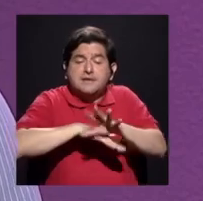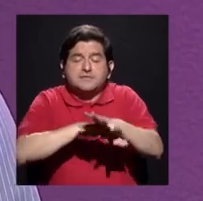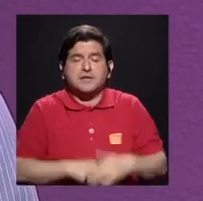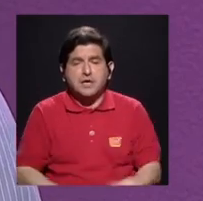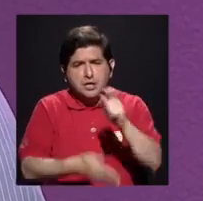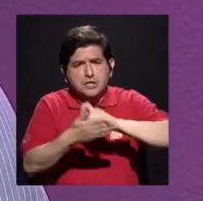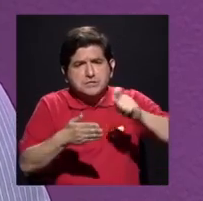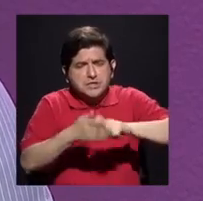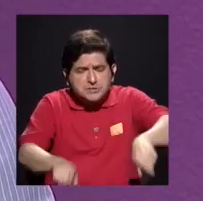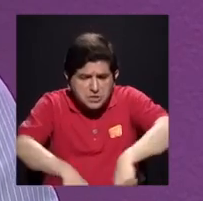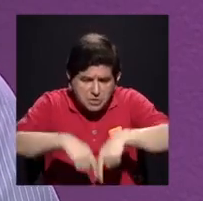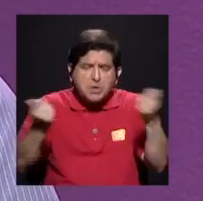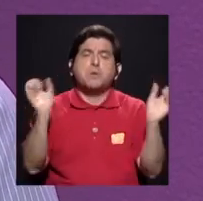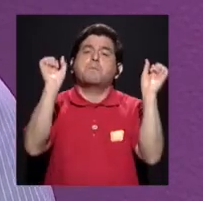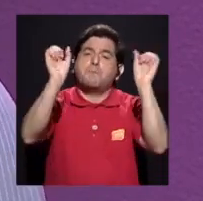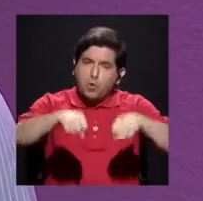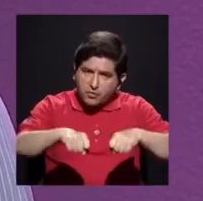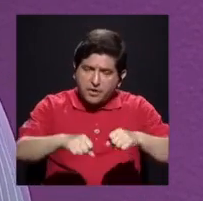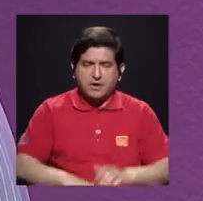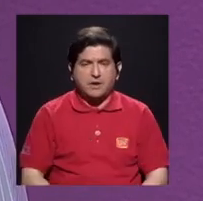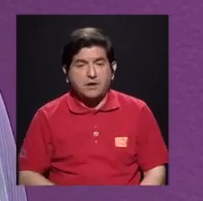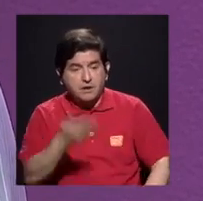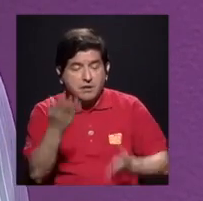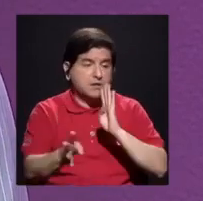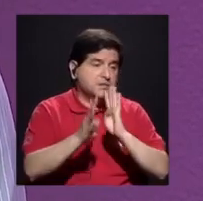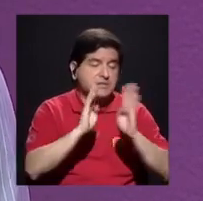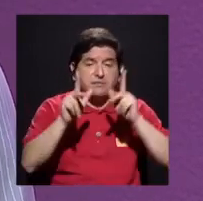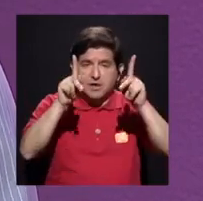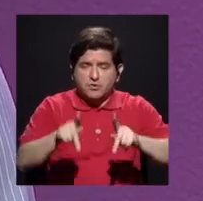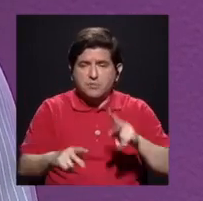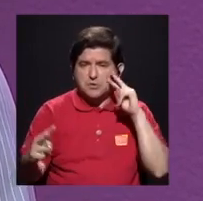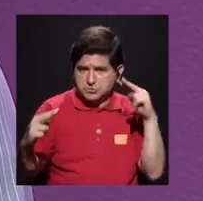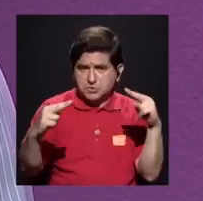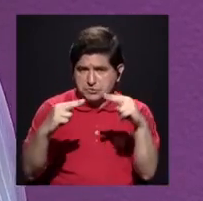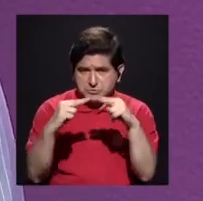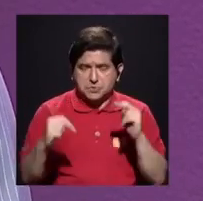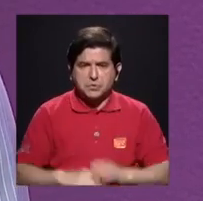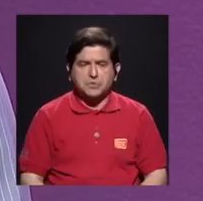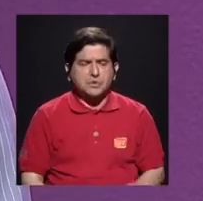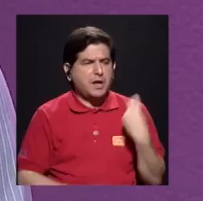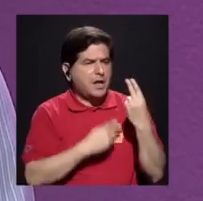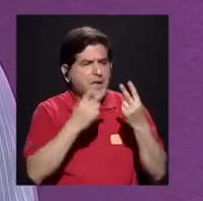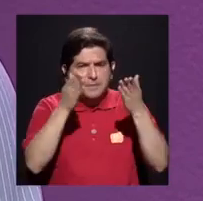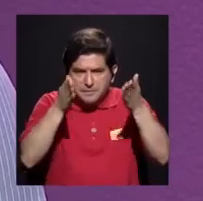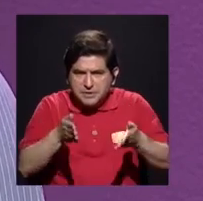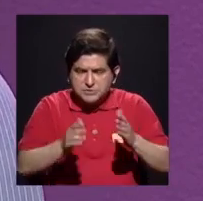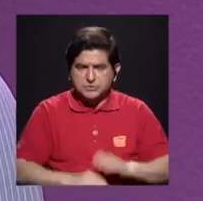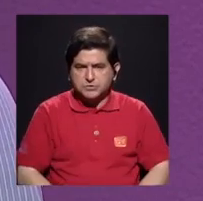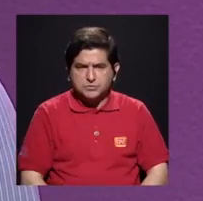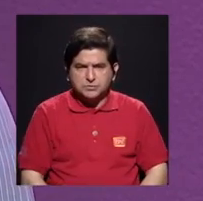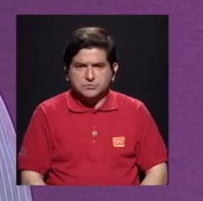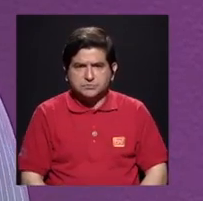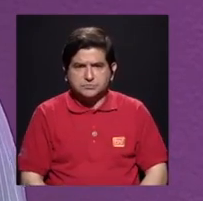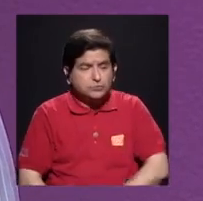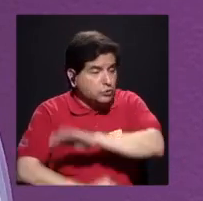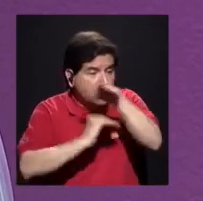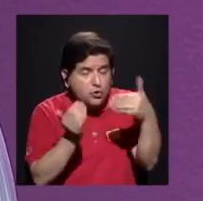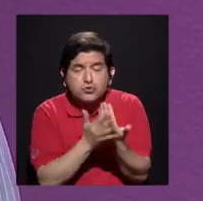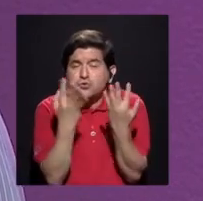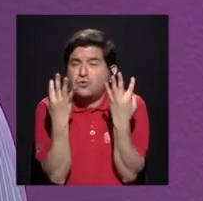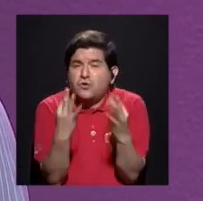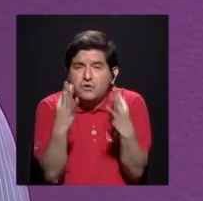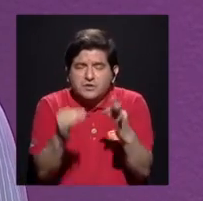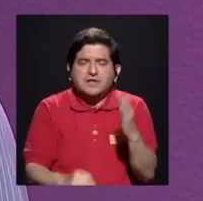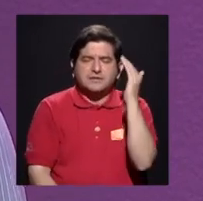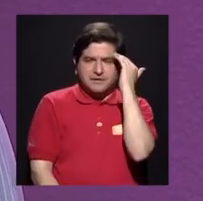artículos en el periódico si pueden no sé hablar con conocidos y conocidas vecindad es verdad todo lo que puede hacer